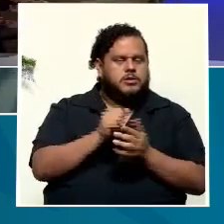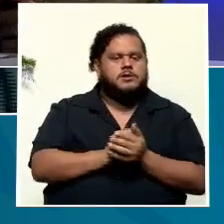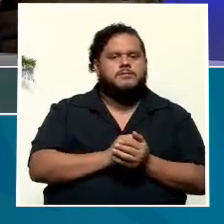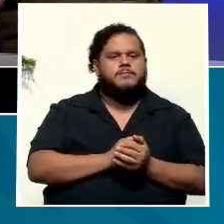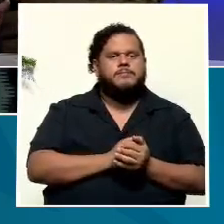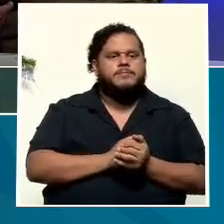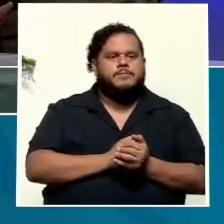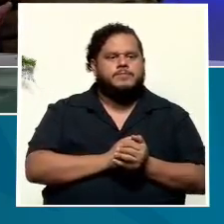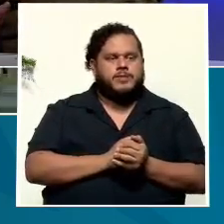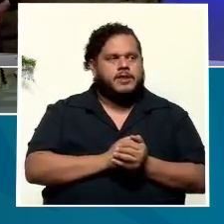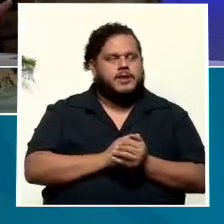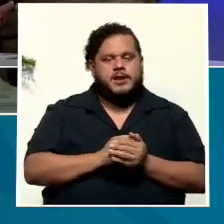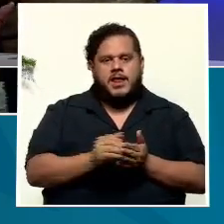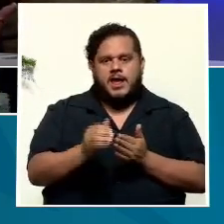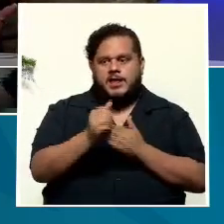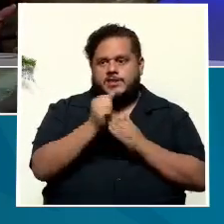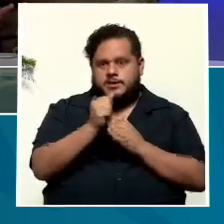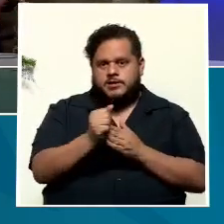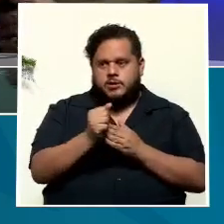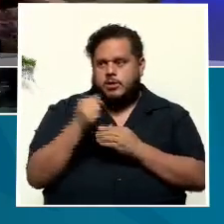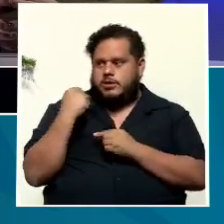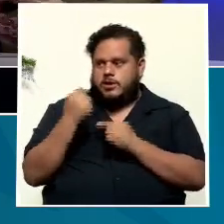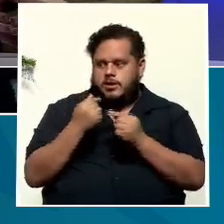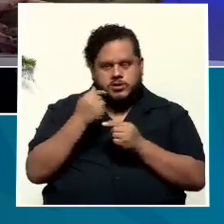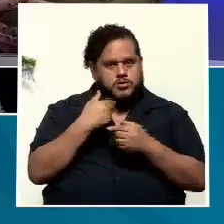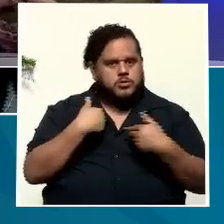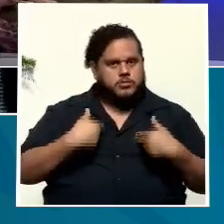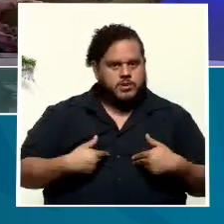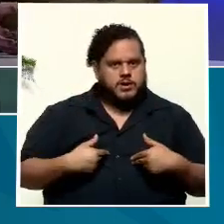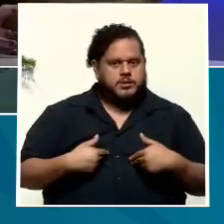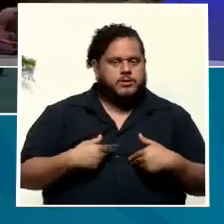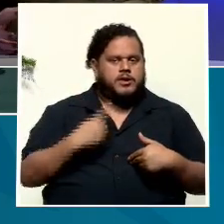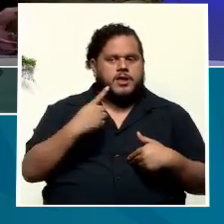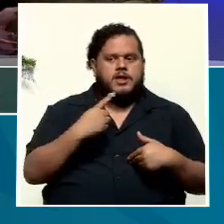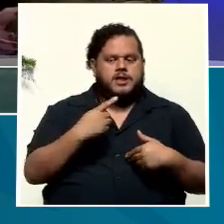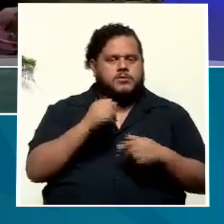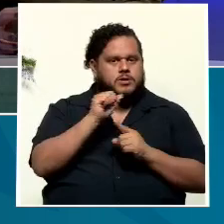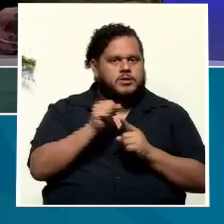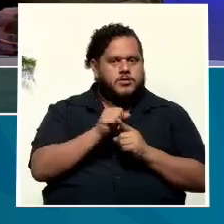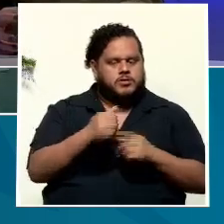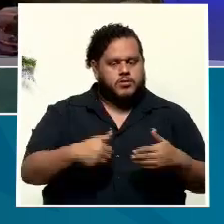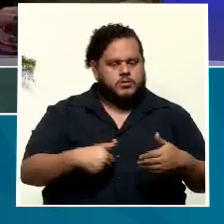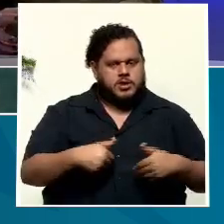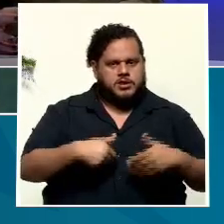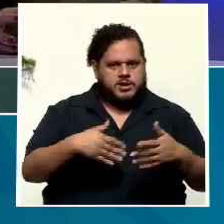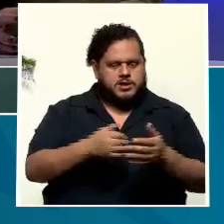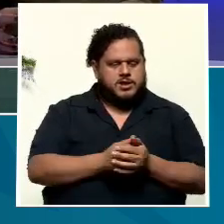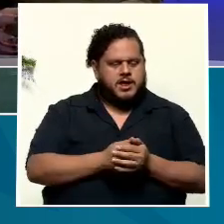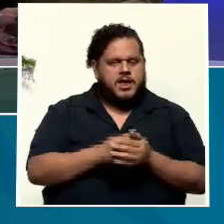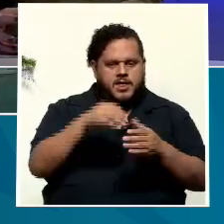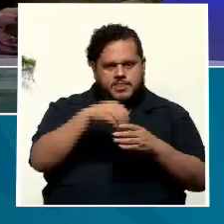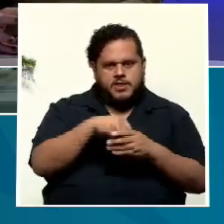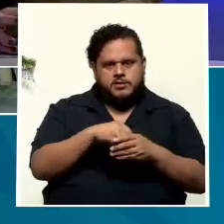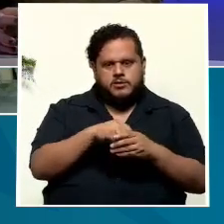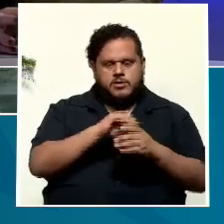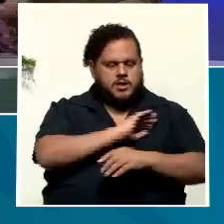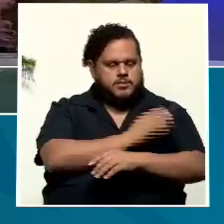La Dirección de Gestión Humana, que es un órgano técnico dentro del Poder Judicial, hace una